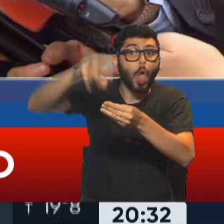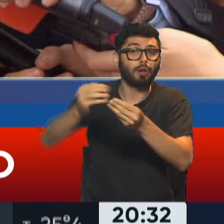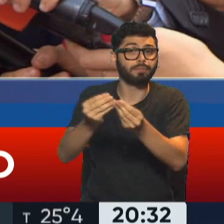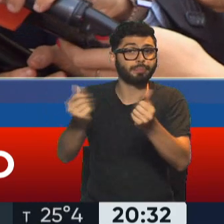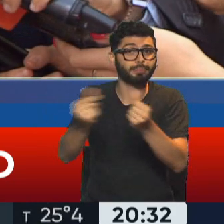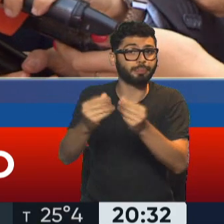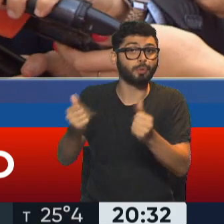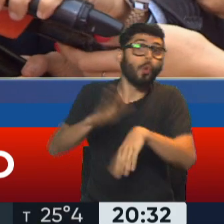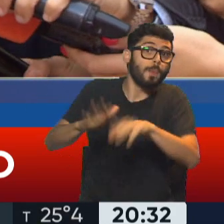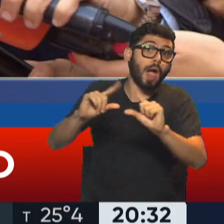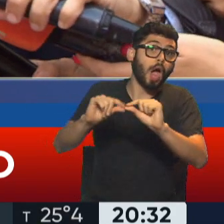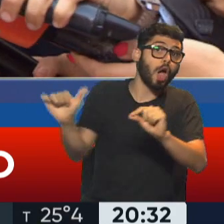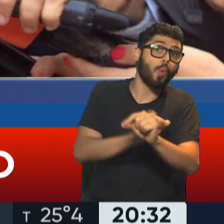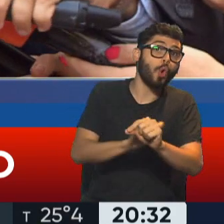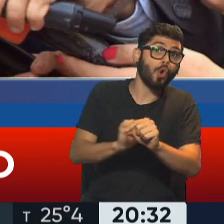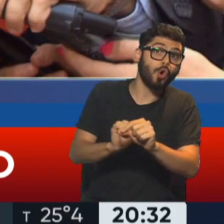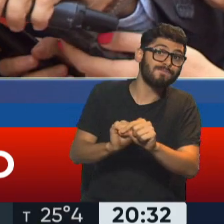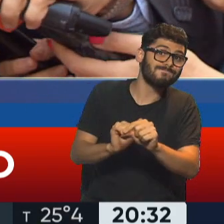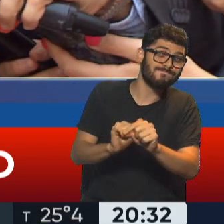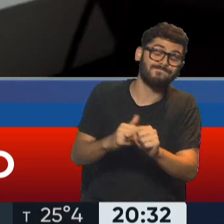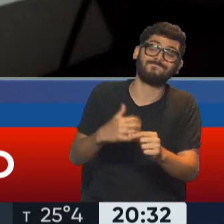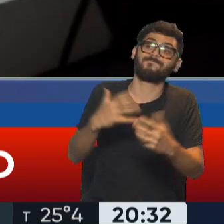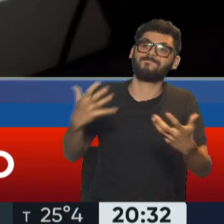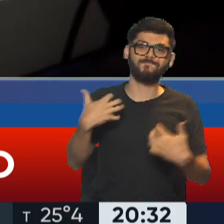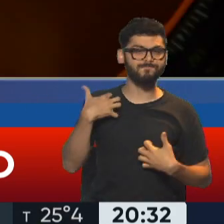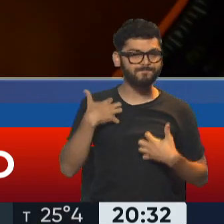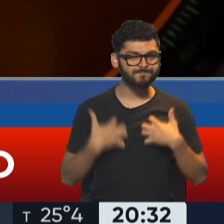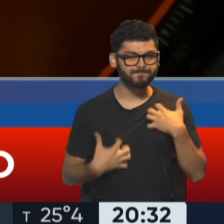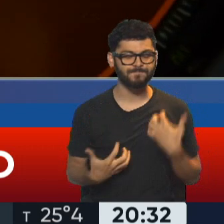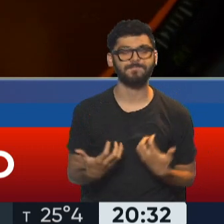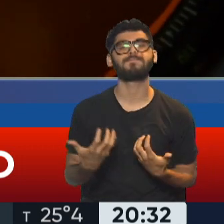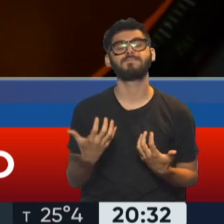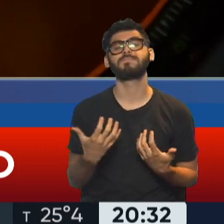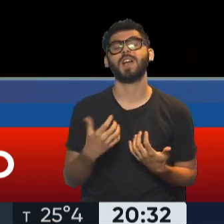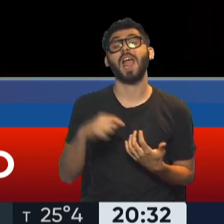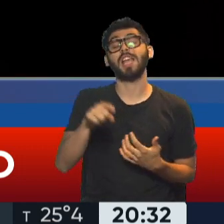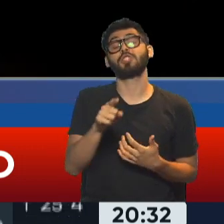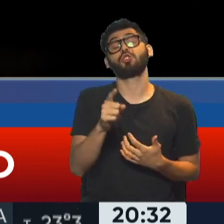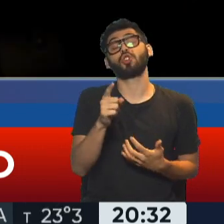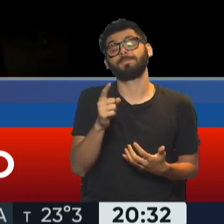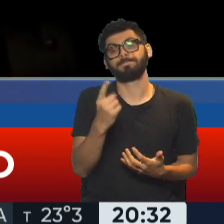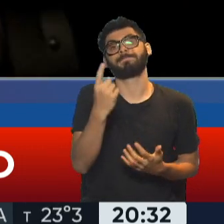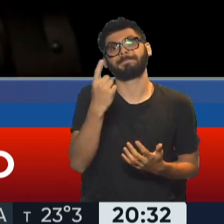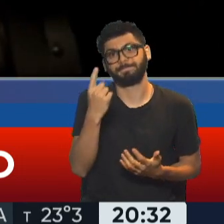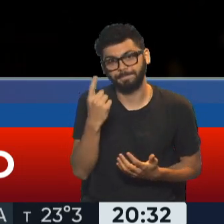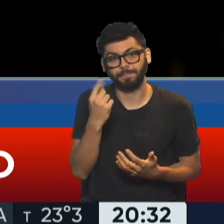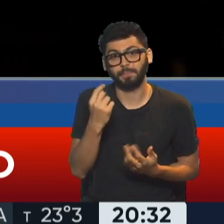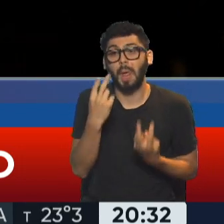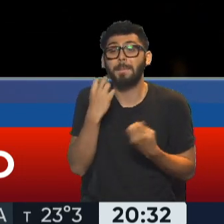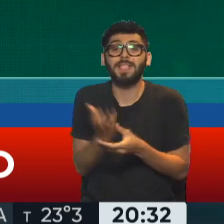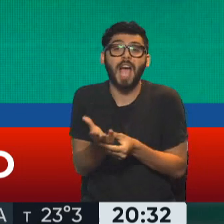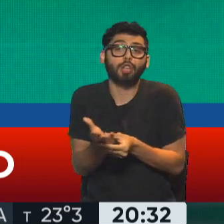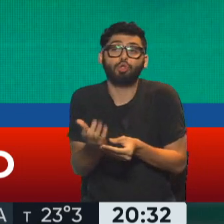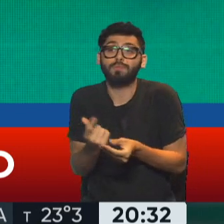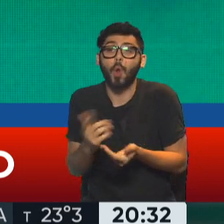mucha irritabilidad. Es como la nota saliente de lo que ocurrió hoy, donde para la investigación no ocurrió gran cosa. No se